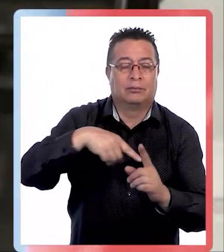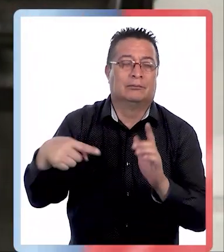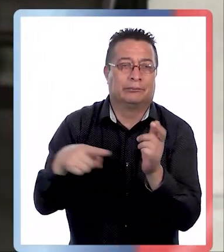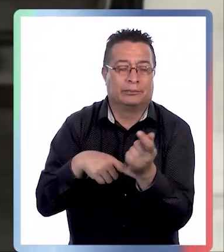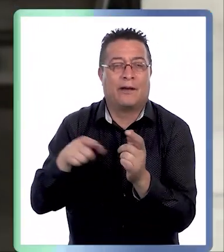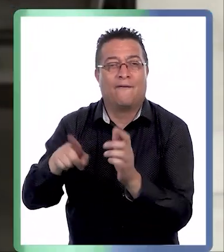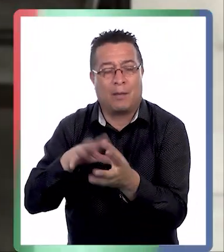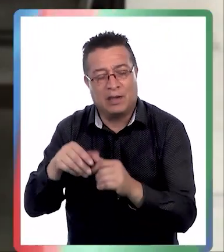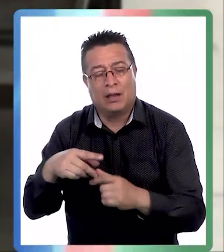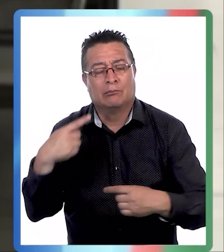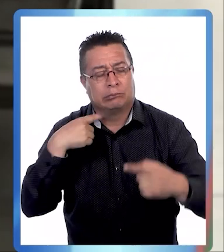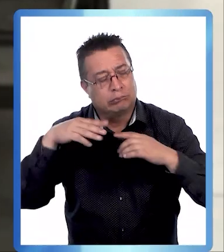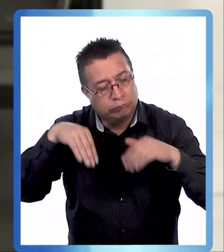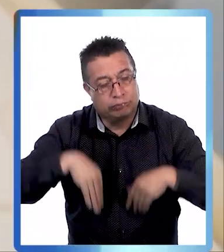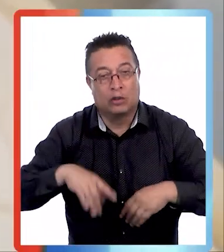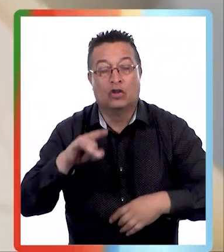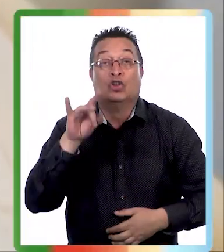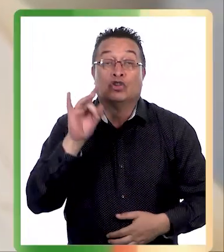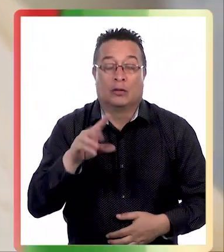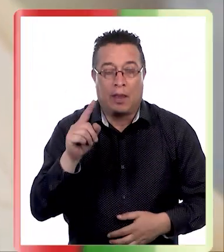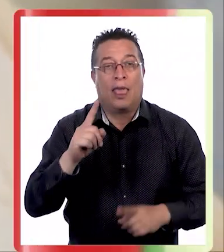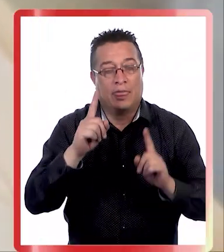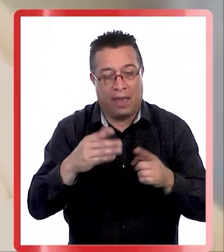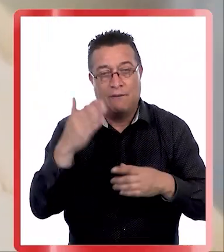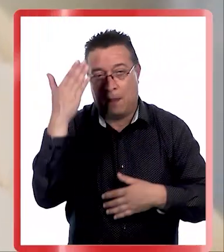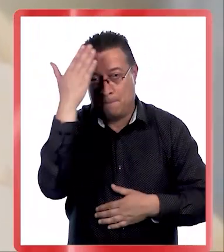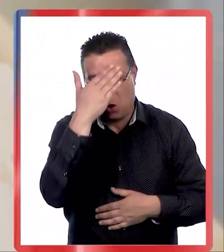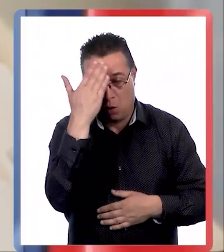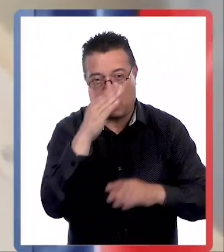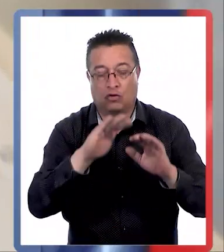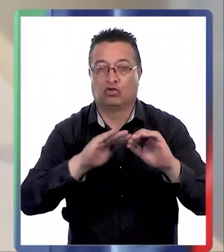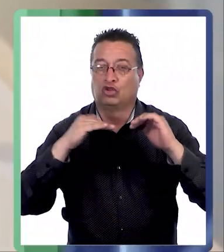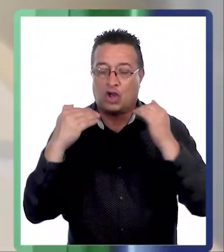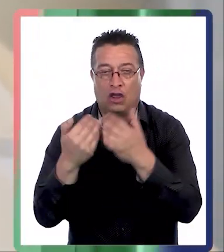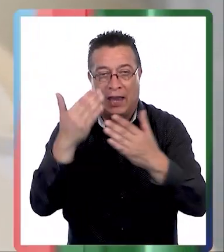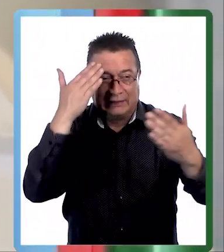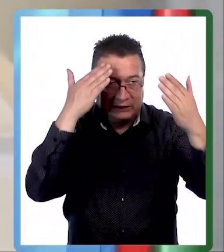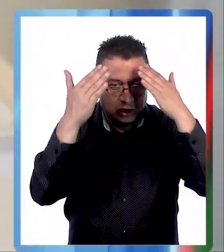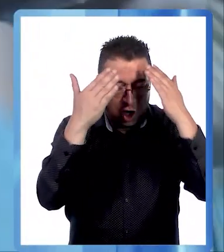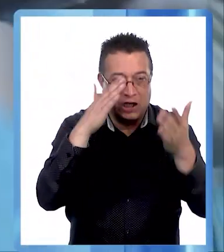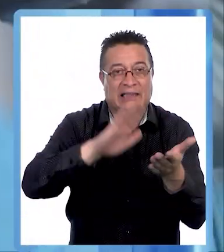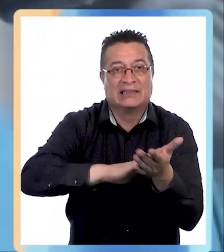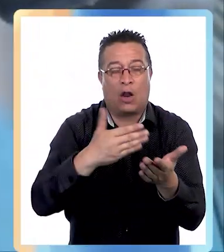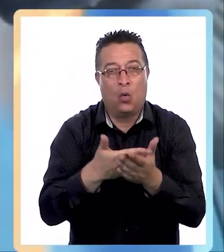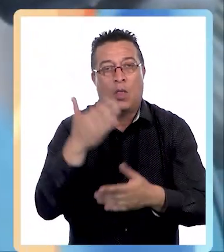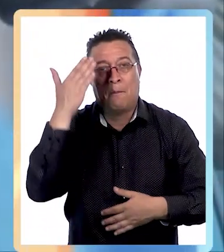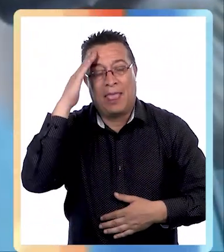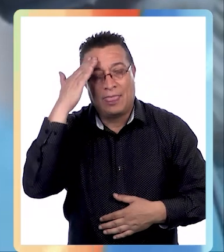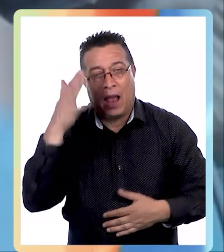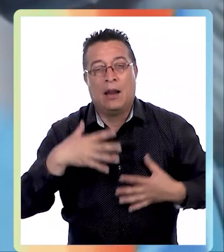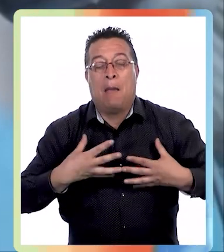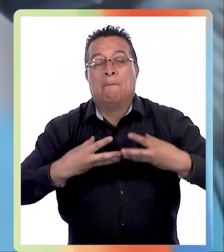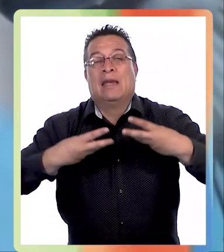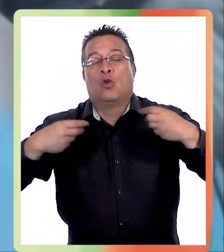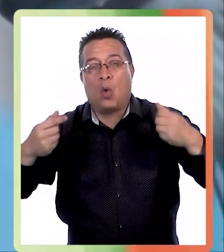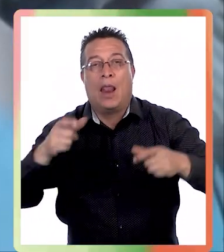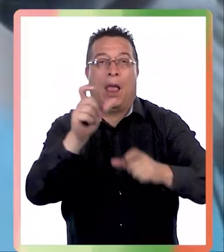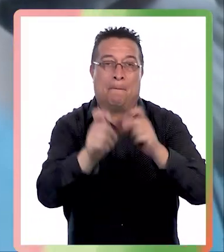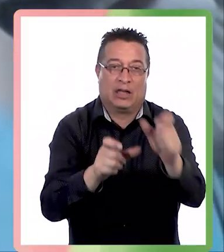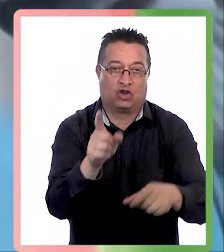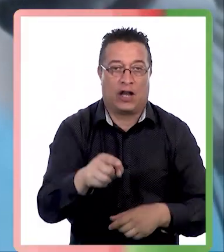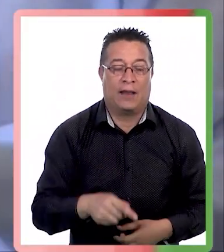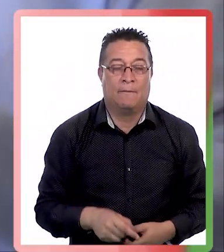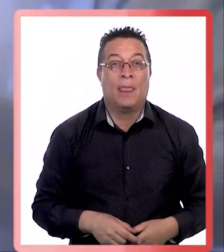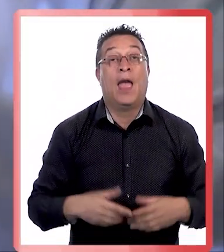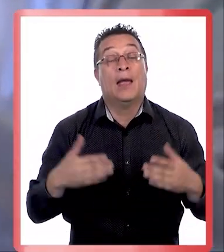que un cuerpo físico y nos tenemos que preocupar de la parte psicológica, salud mental y espiritual de cada persona. Y en eso